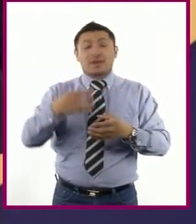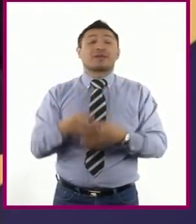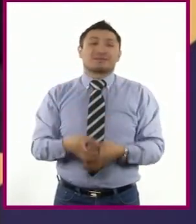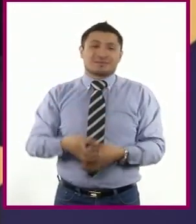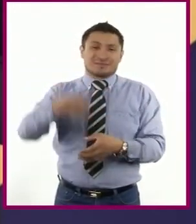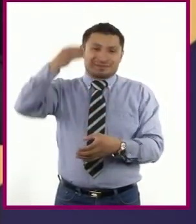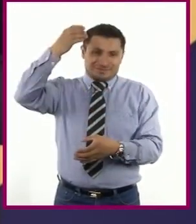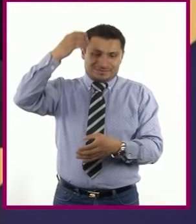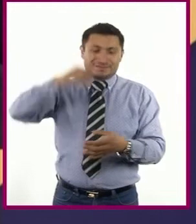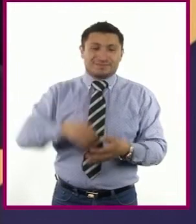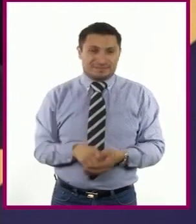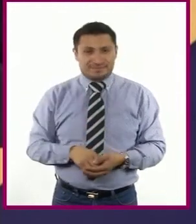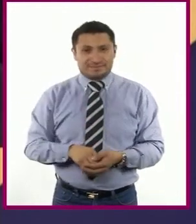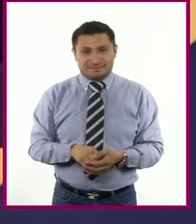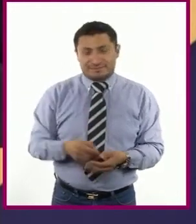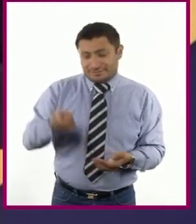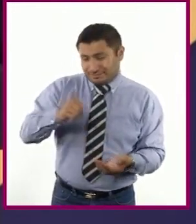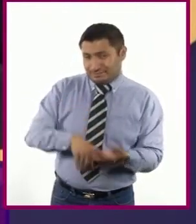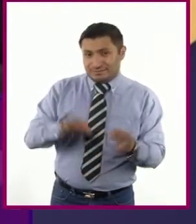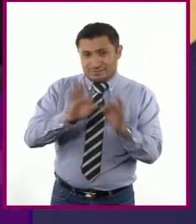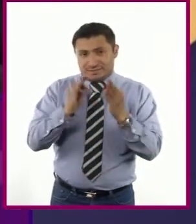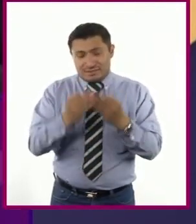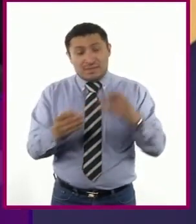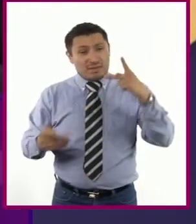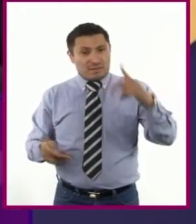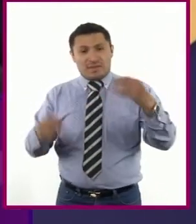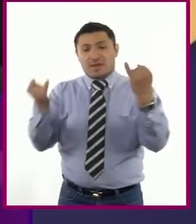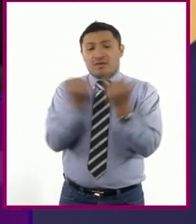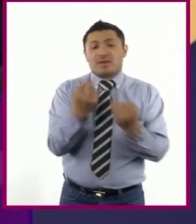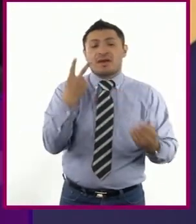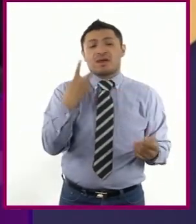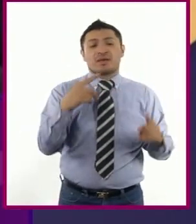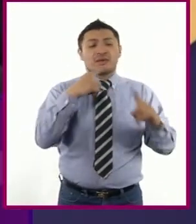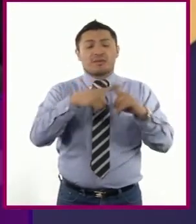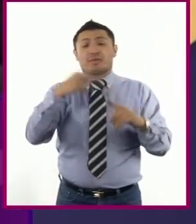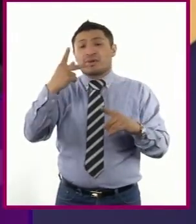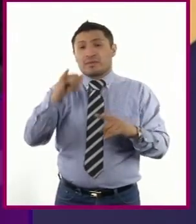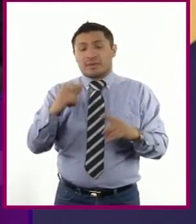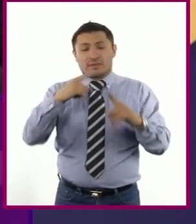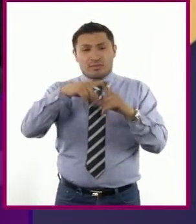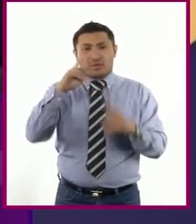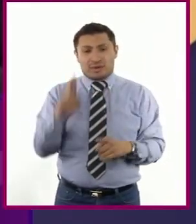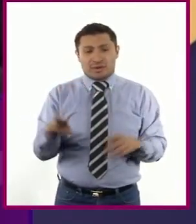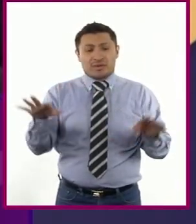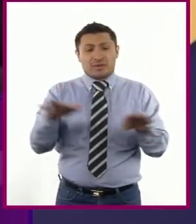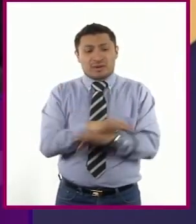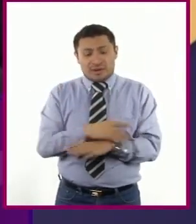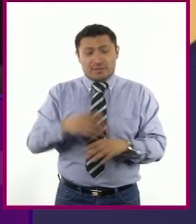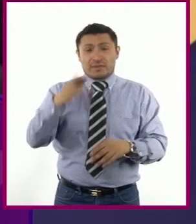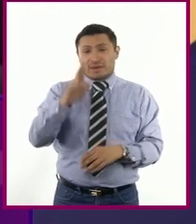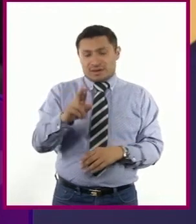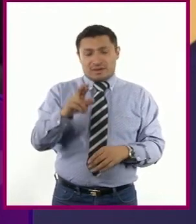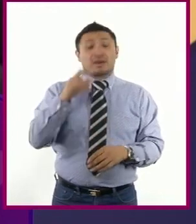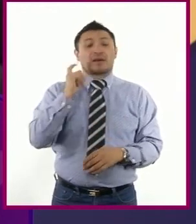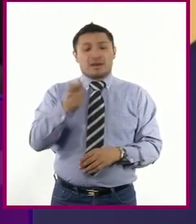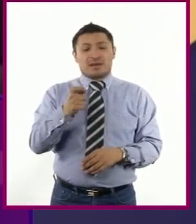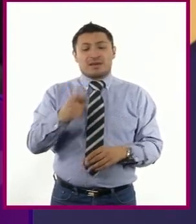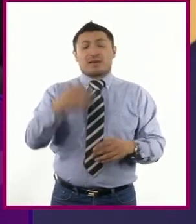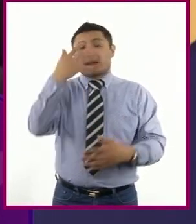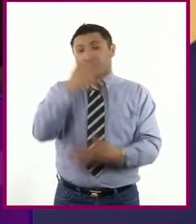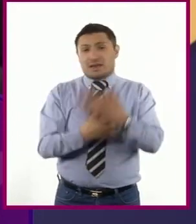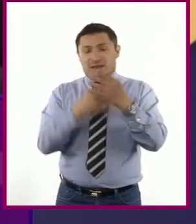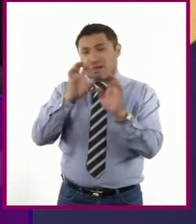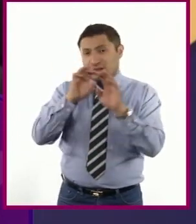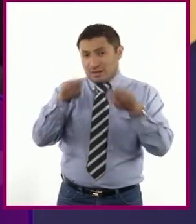cilindro. En la fórmula, perímetro igual a 2 por pi por el radio, sustituimos la medida del radio, que es de